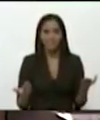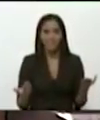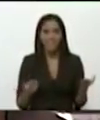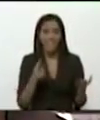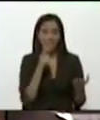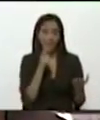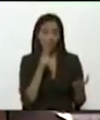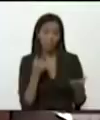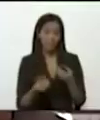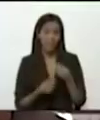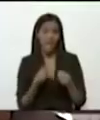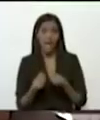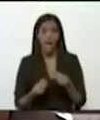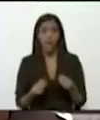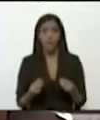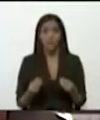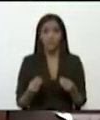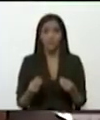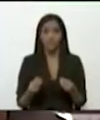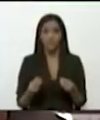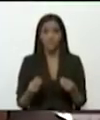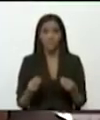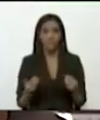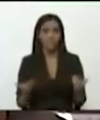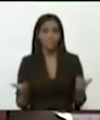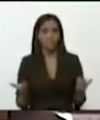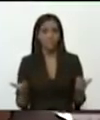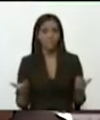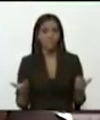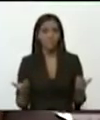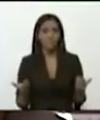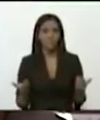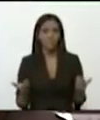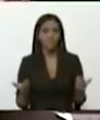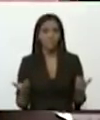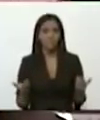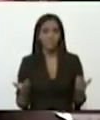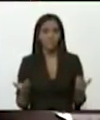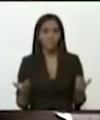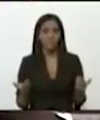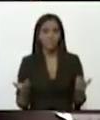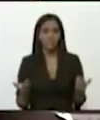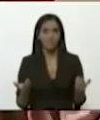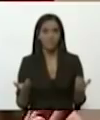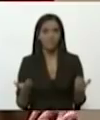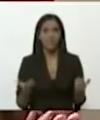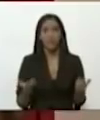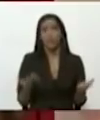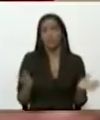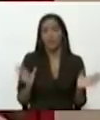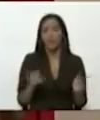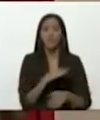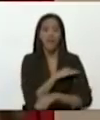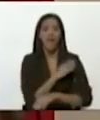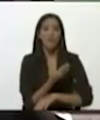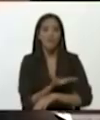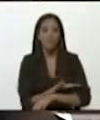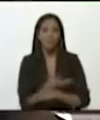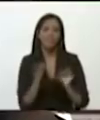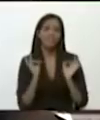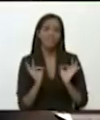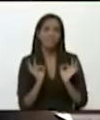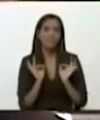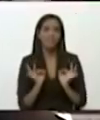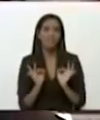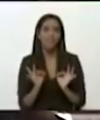Es la pregunta que nosotros mismo, tenemos que hacernos. ¿Ah? ¿Será por su lealtad? ¿O será porque también es una fuerza